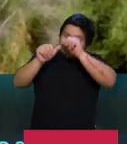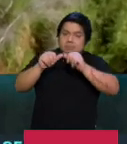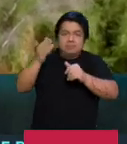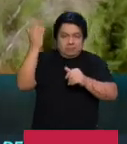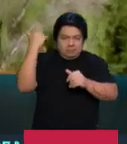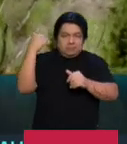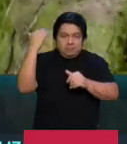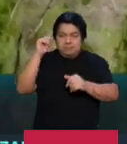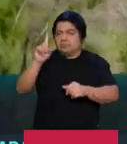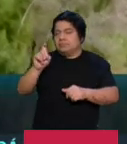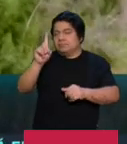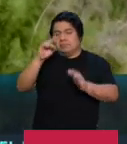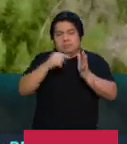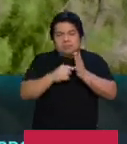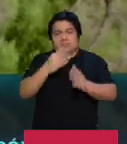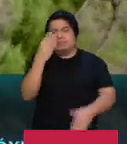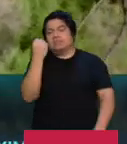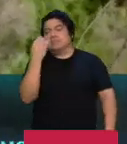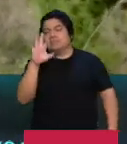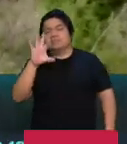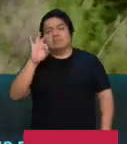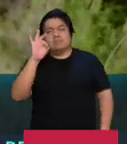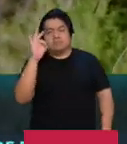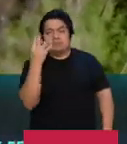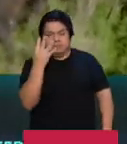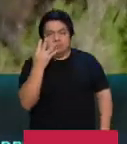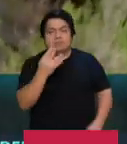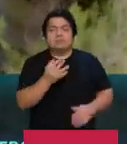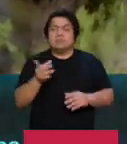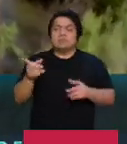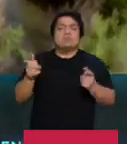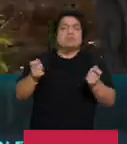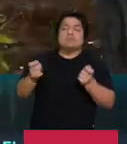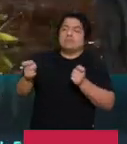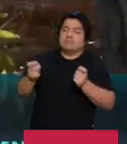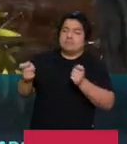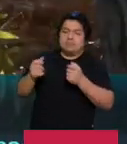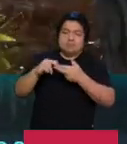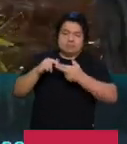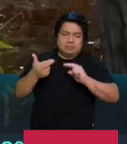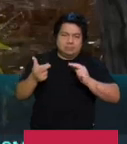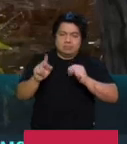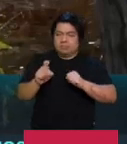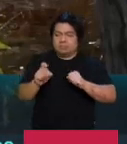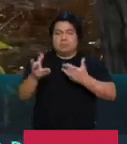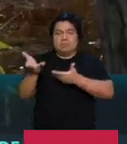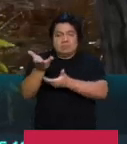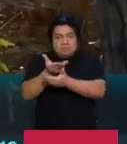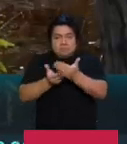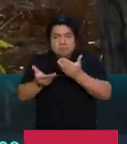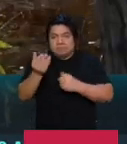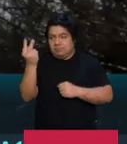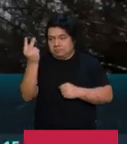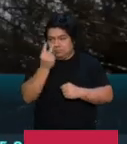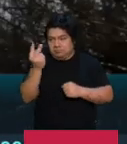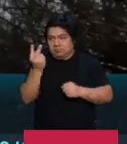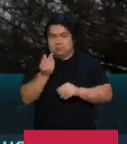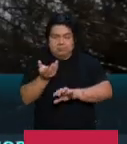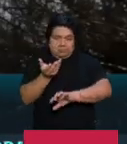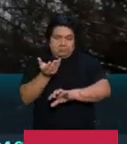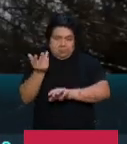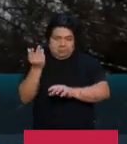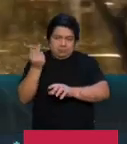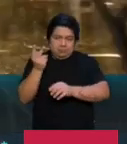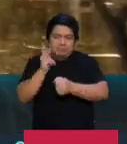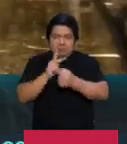del Tratado de Aguas de 1944, que rige la distribución de recursos hídricos compartidos entre las dos naciones.